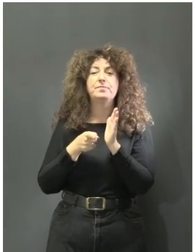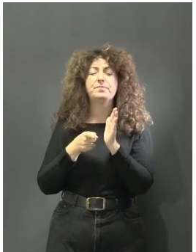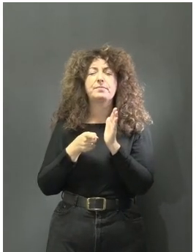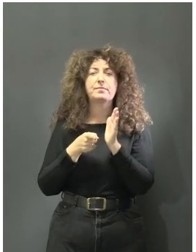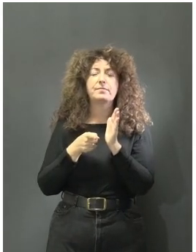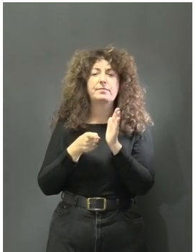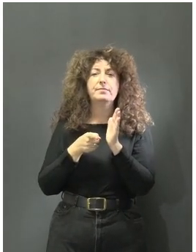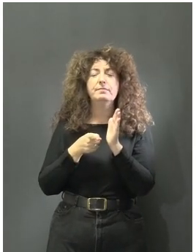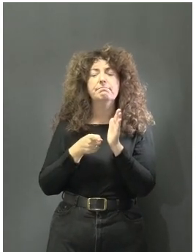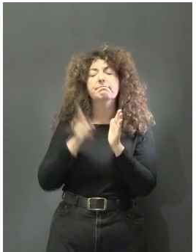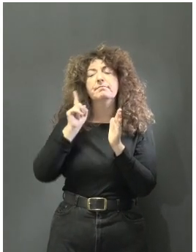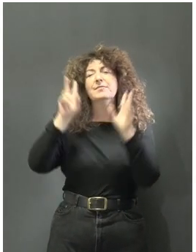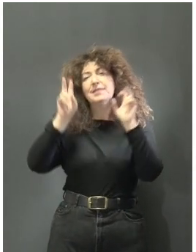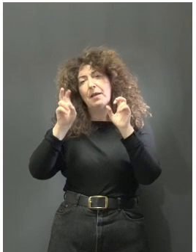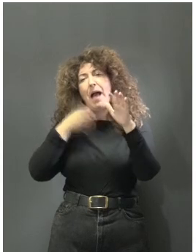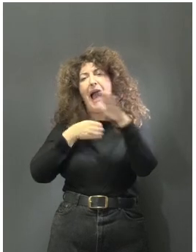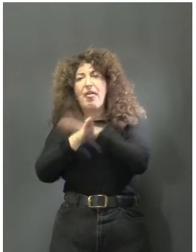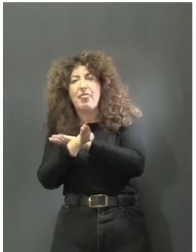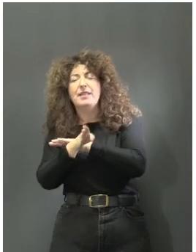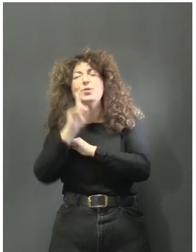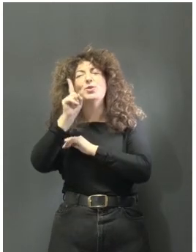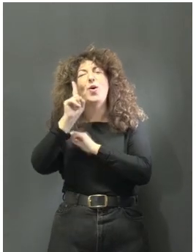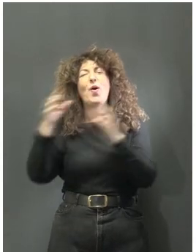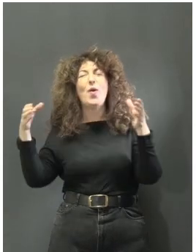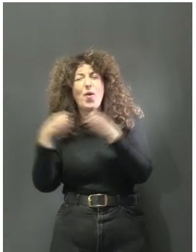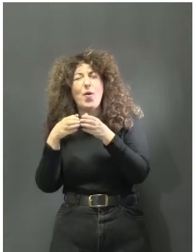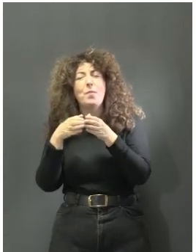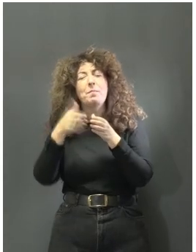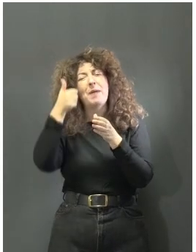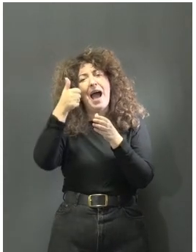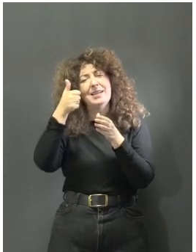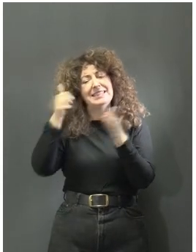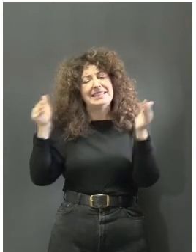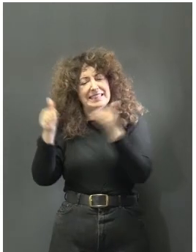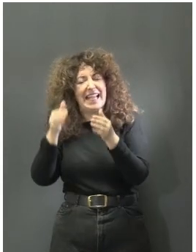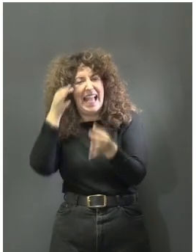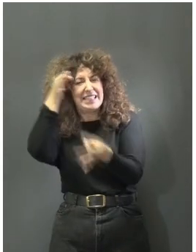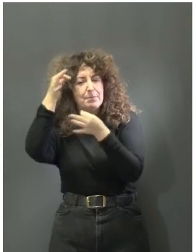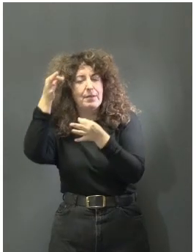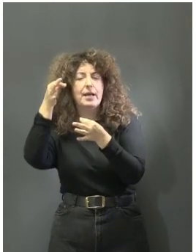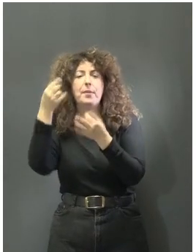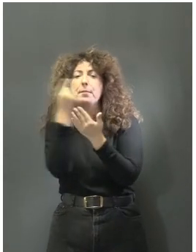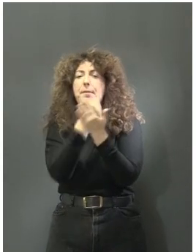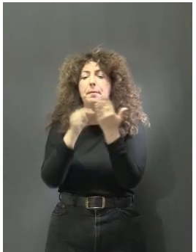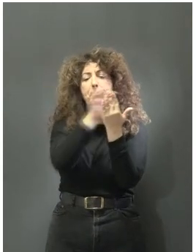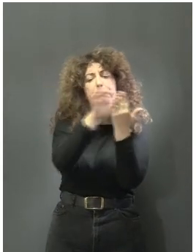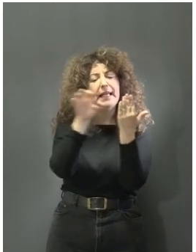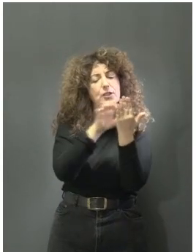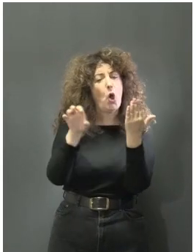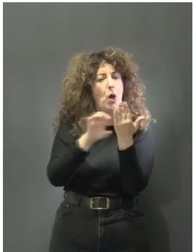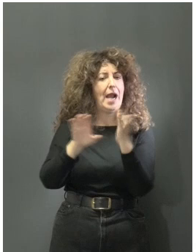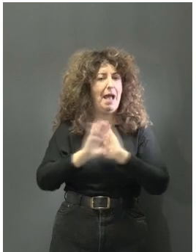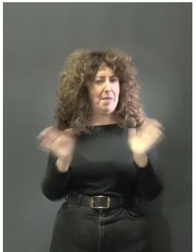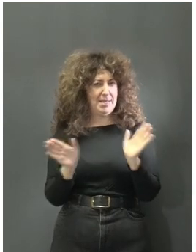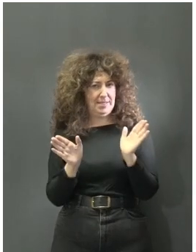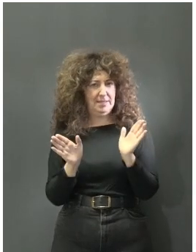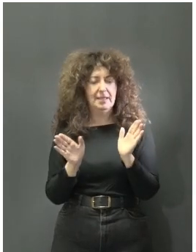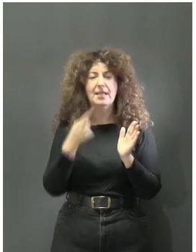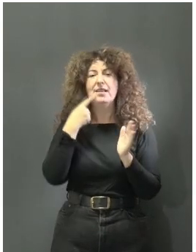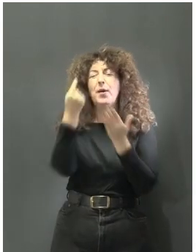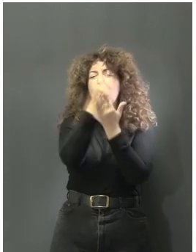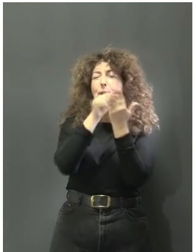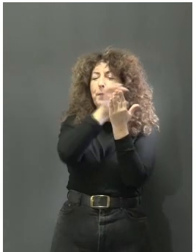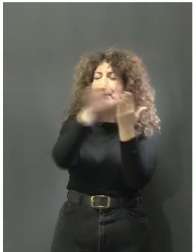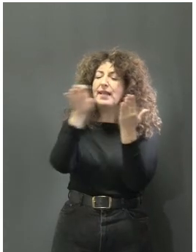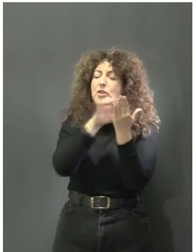estaba reducido, o no reducido, pero sí que con una orientación muy específica al tema de los pictogramas, que se hablaban antes, ¿no? Entendiendo que los